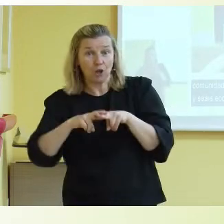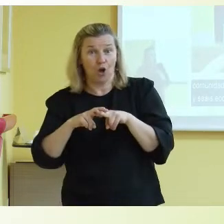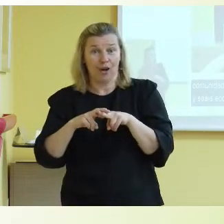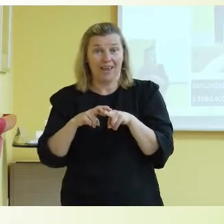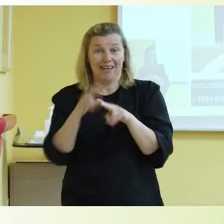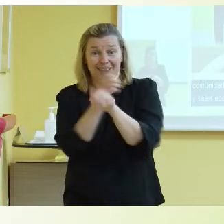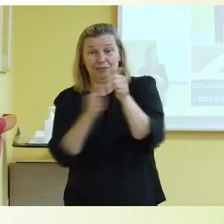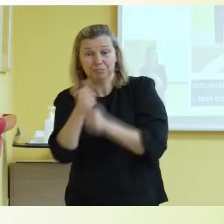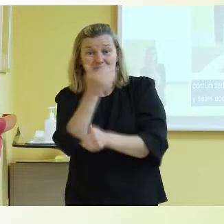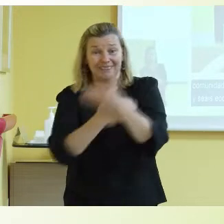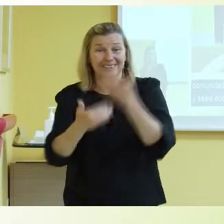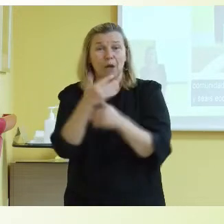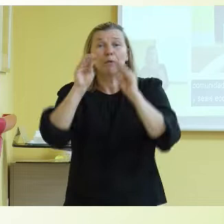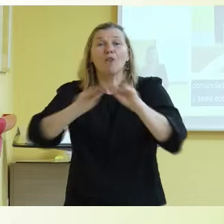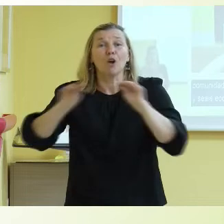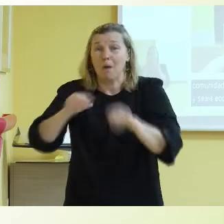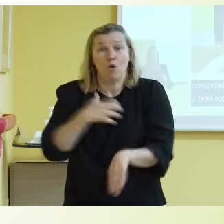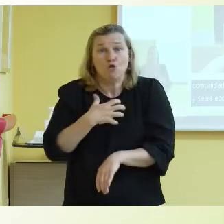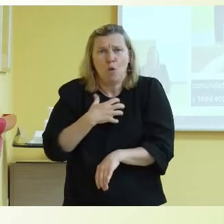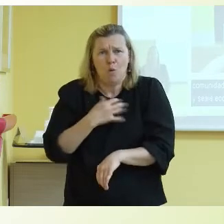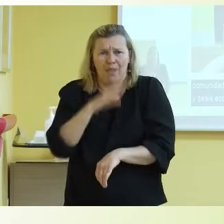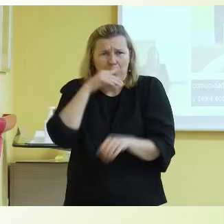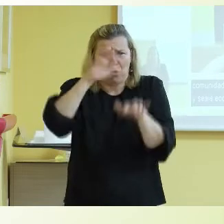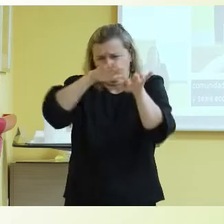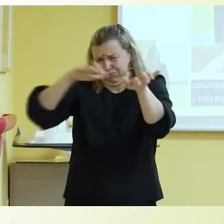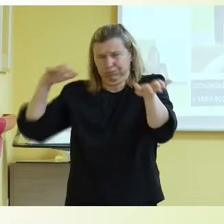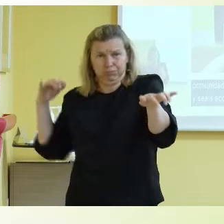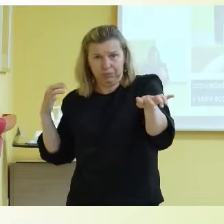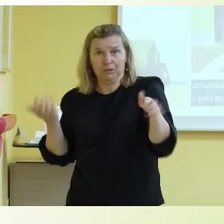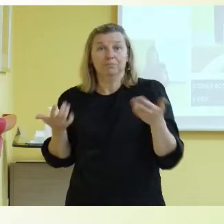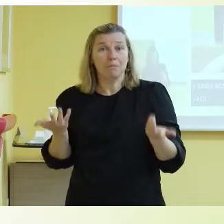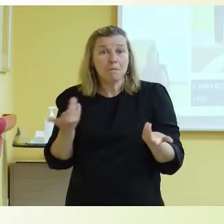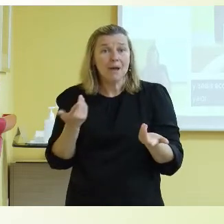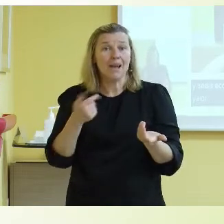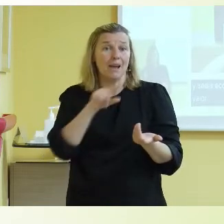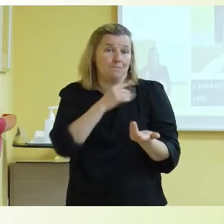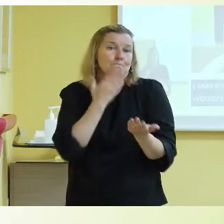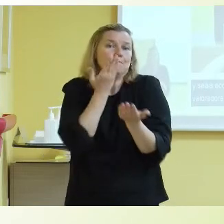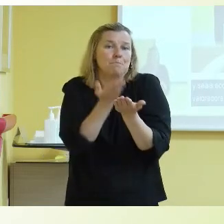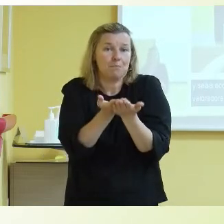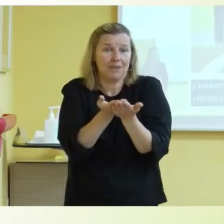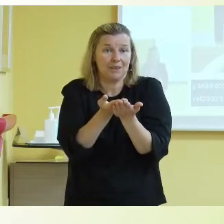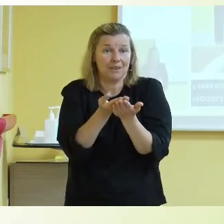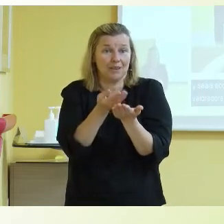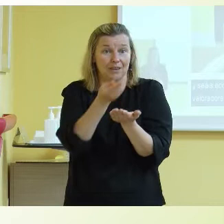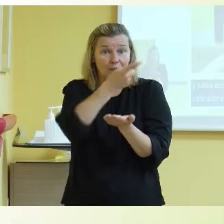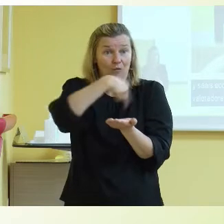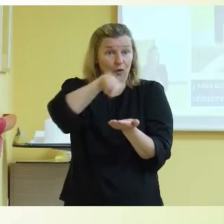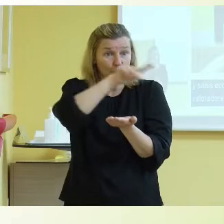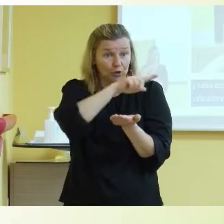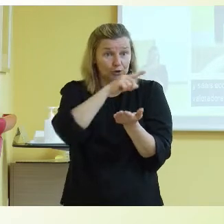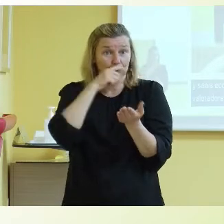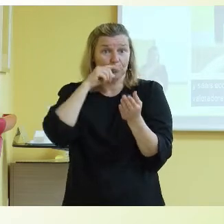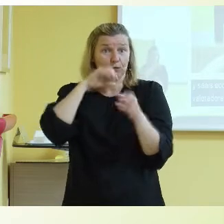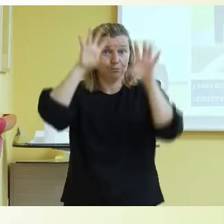nunca van a poder recibir la formación esta, porque sois muchísimos. Pero sí que os puedo pedir que allí donde estéis